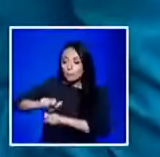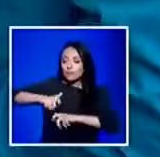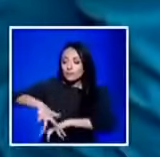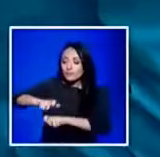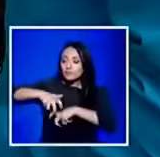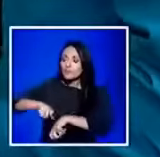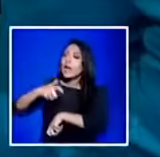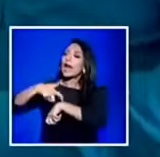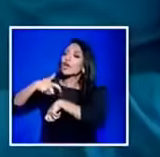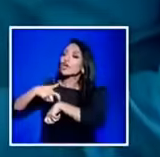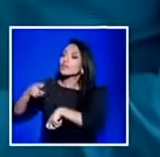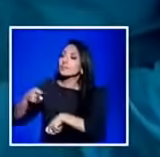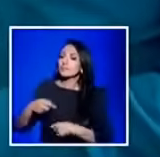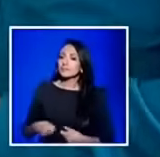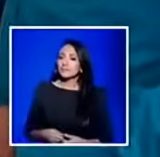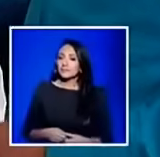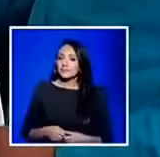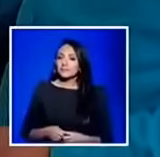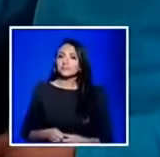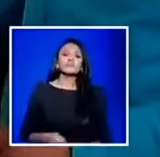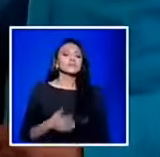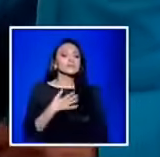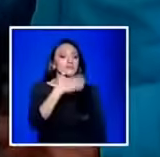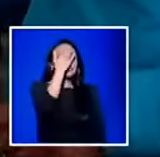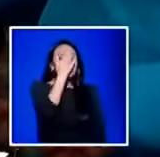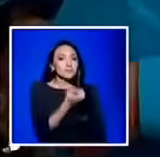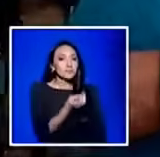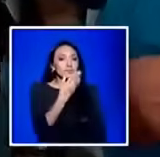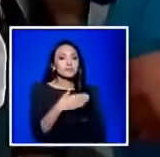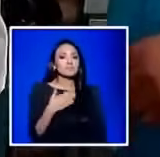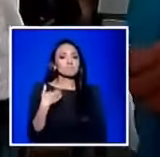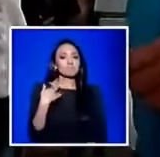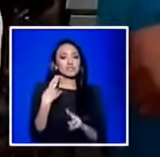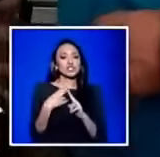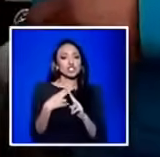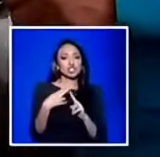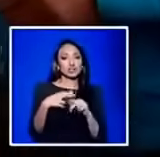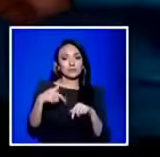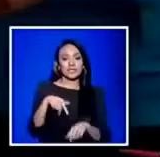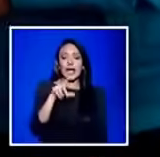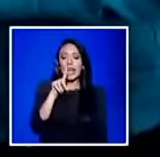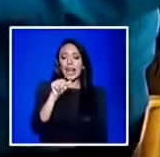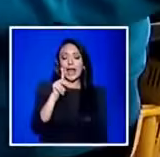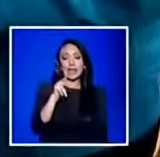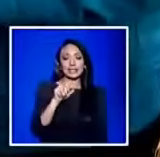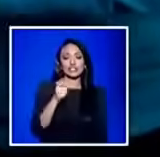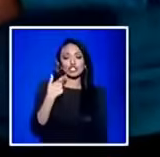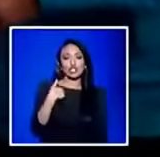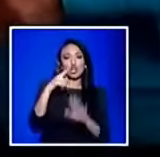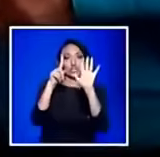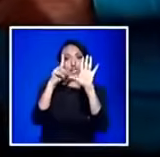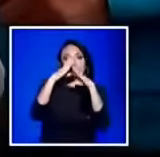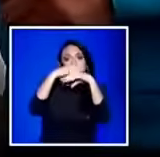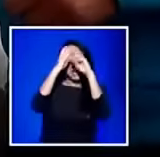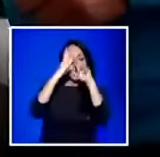¿Desde qué hora? Muy buenos días. Muy buenos días, mi nombre es Lanis Moreno. El pan lo estamos elaborando a partir de las 6 de la mañana.